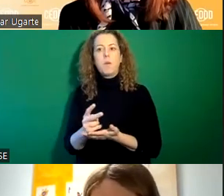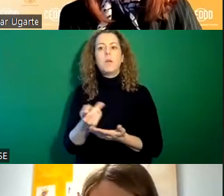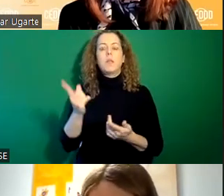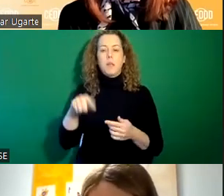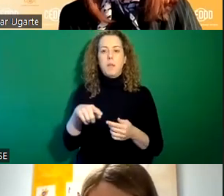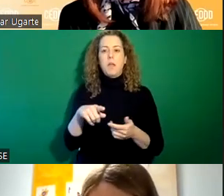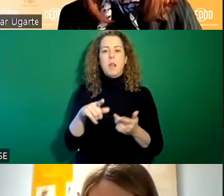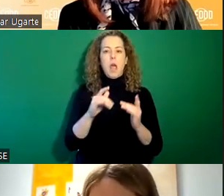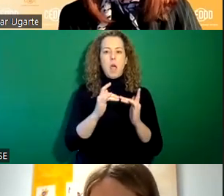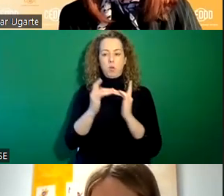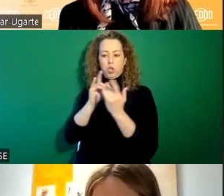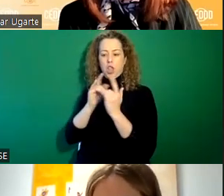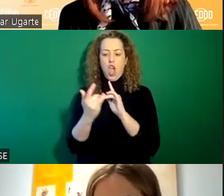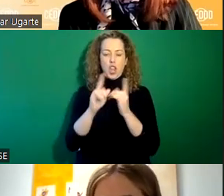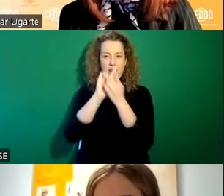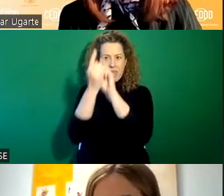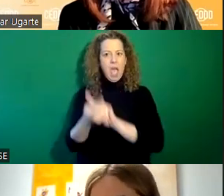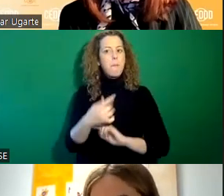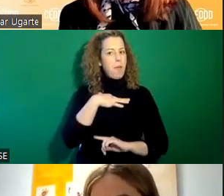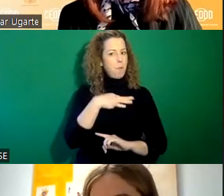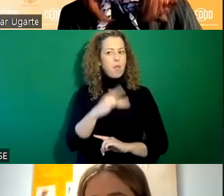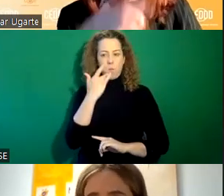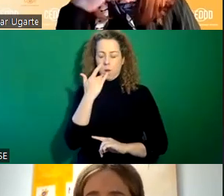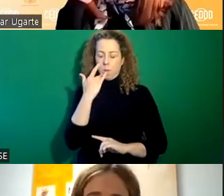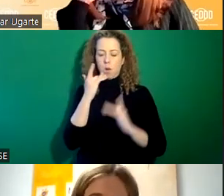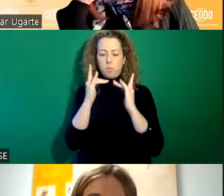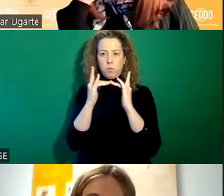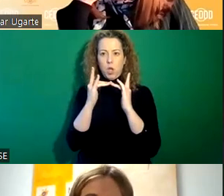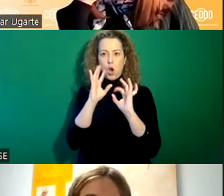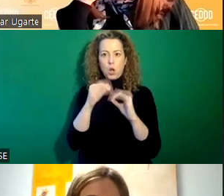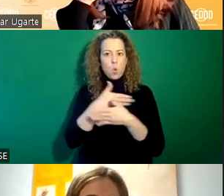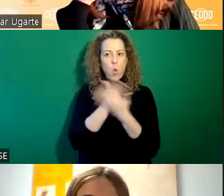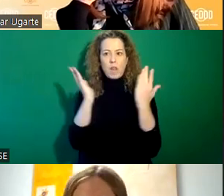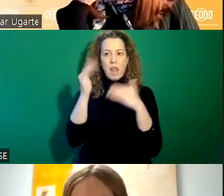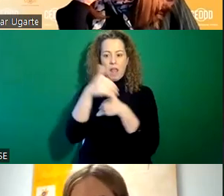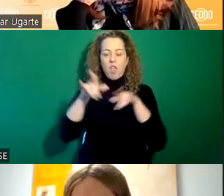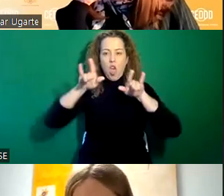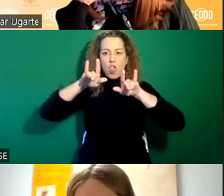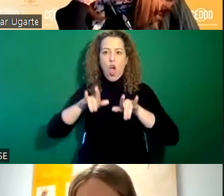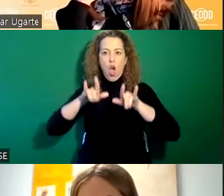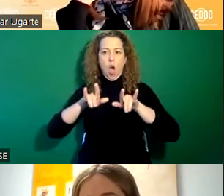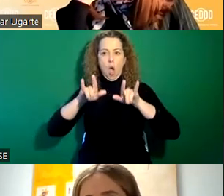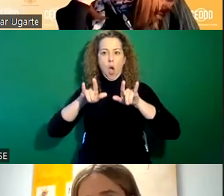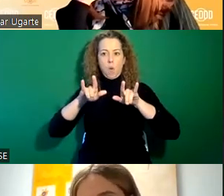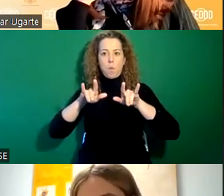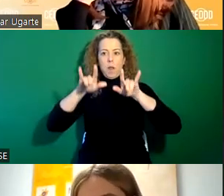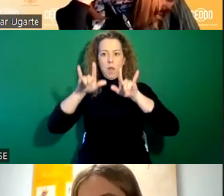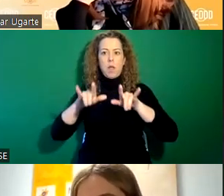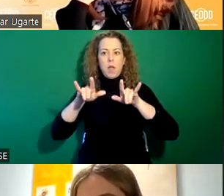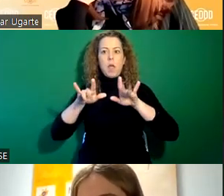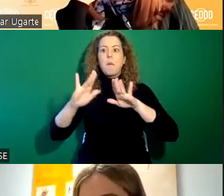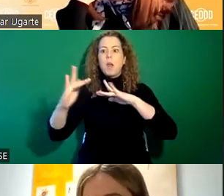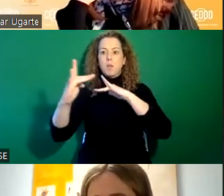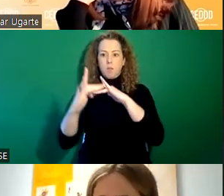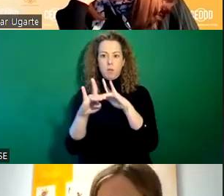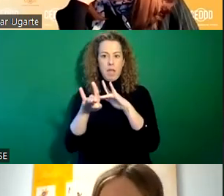las posiciones de las camas, por ejemplo, la posición original de cualquier habitación doble pueden ser las camas en paralelo, pero las ponemos